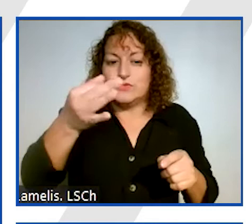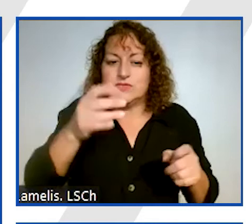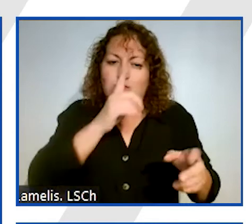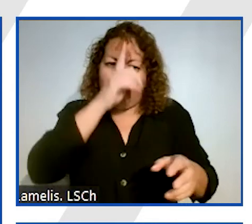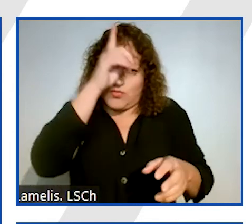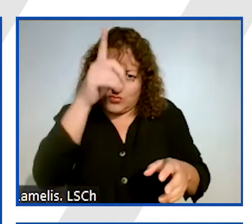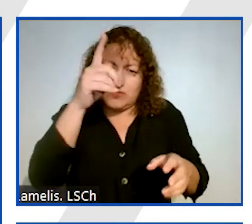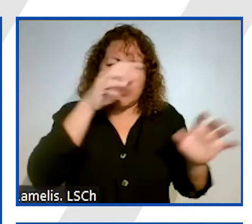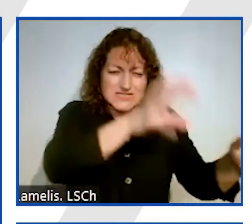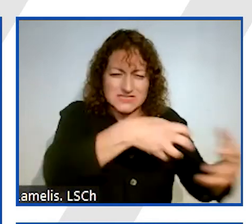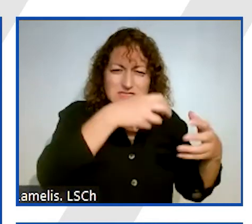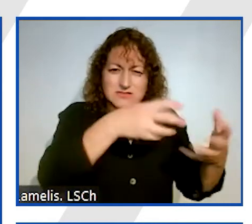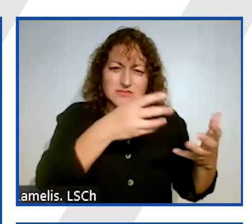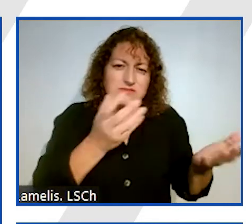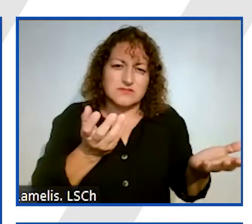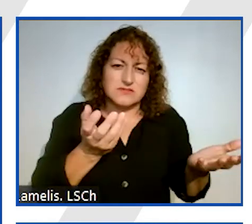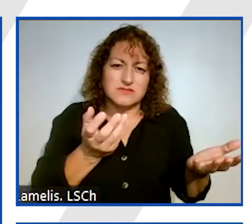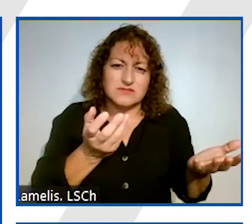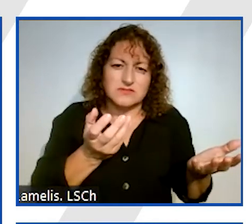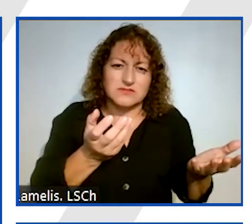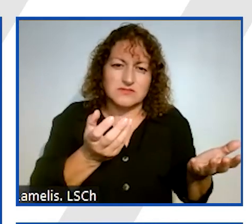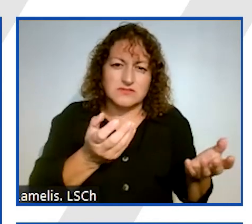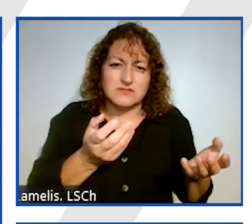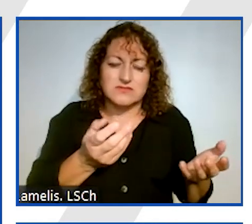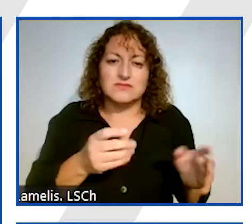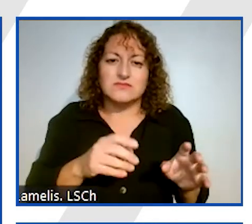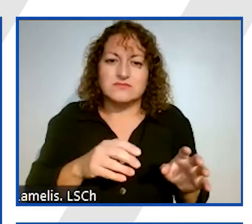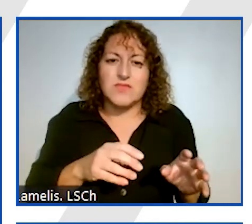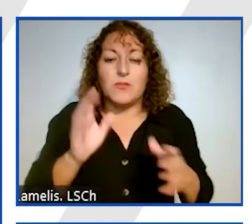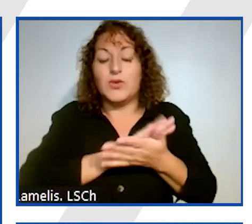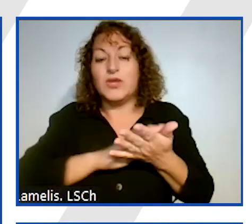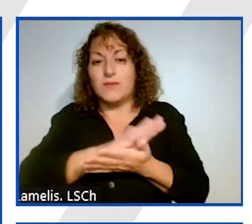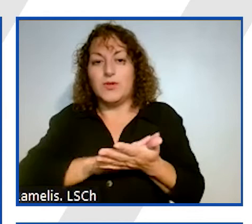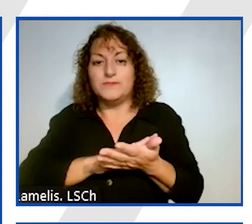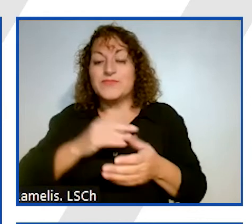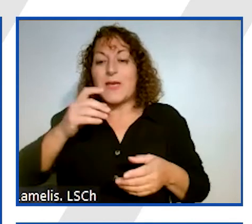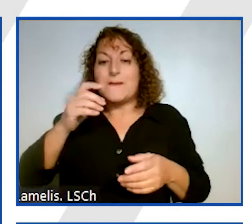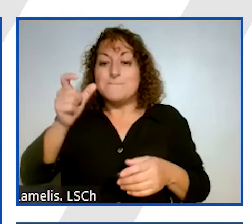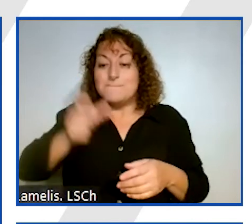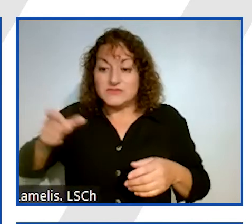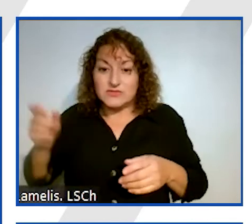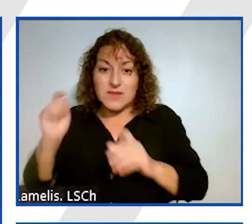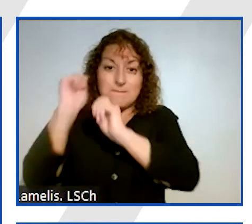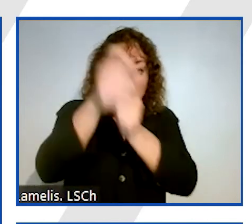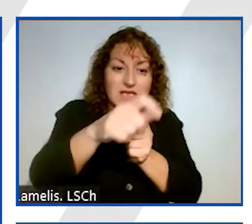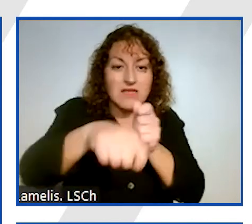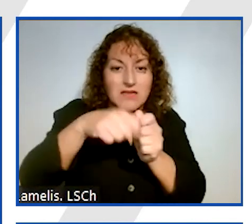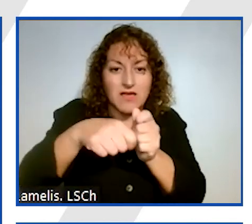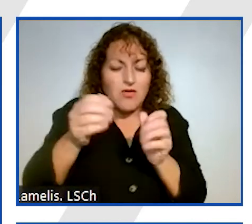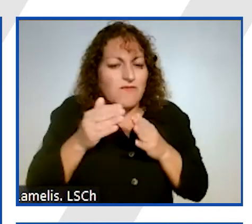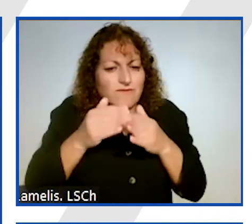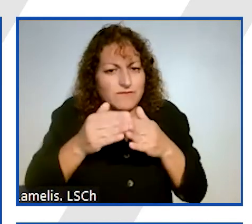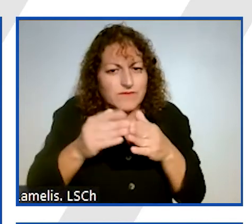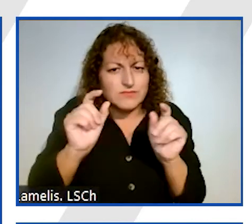sé, pescadores recreativos. Entonces los pescadores recreativos no generan una amenaza para la población mundial, pero si aumenta la cantidad de pescadores recreativos,